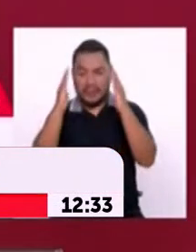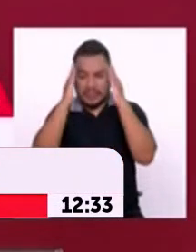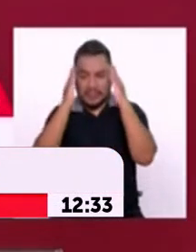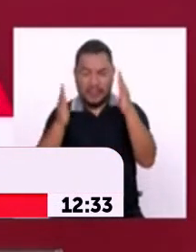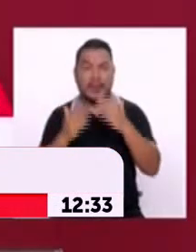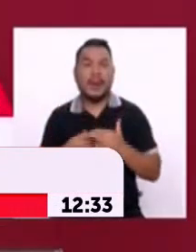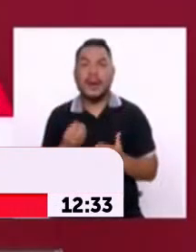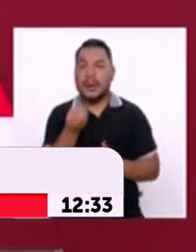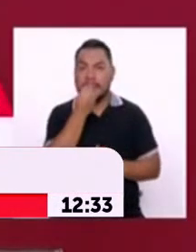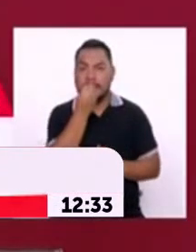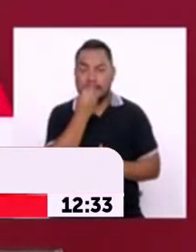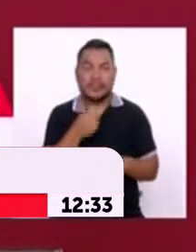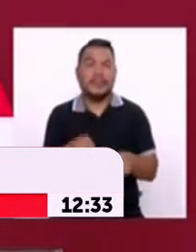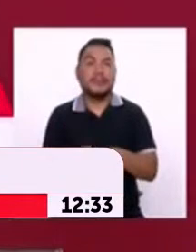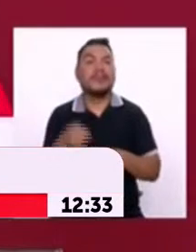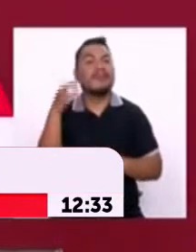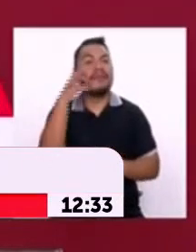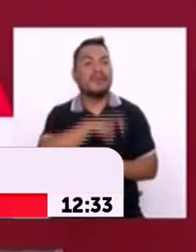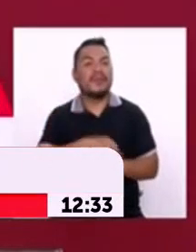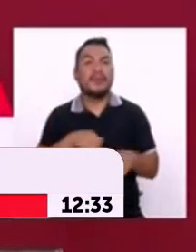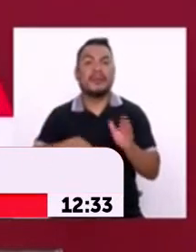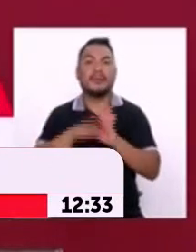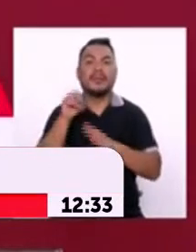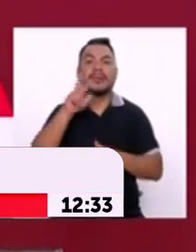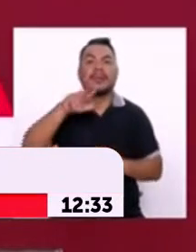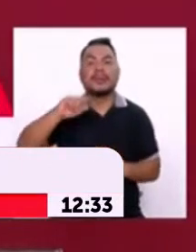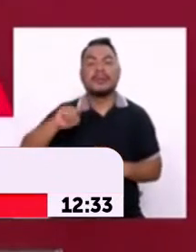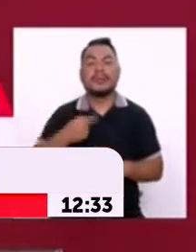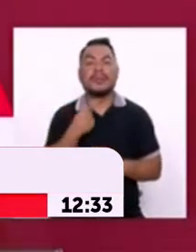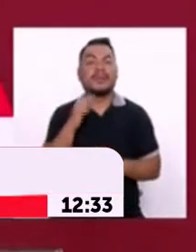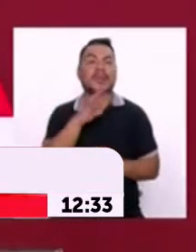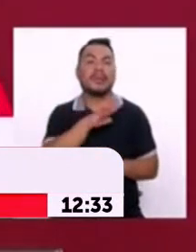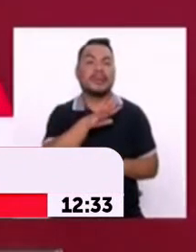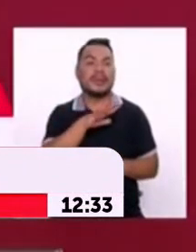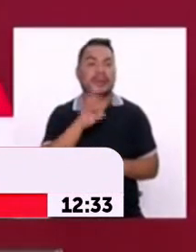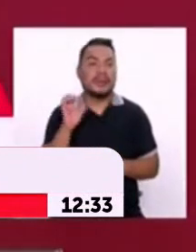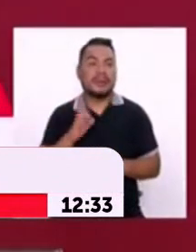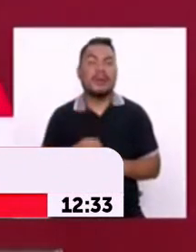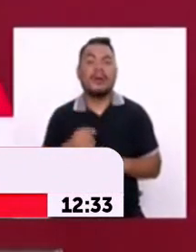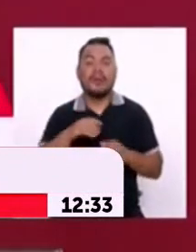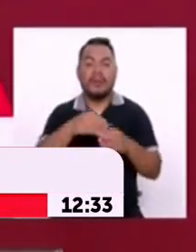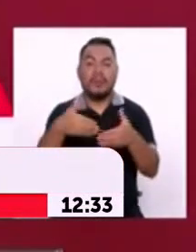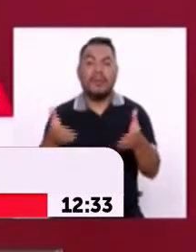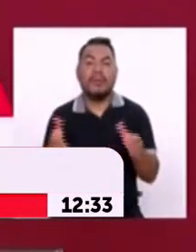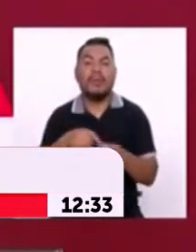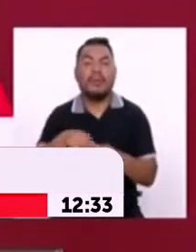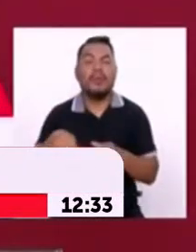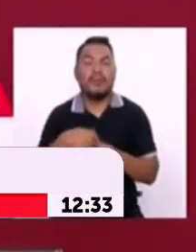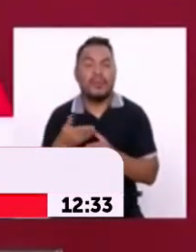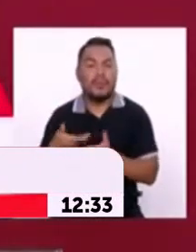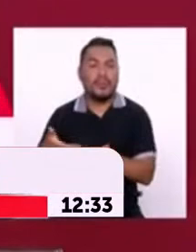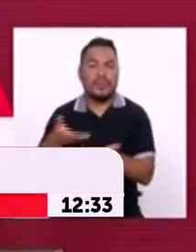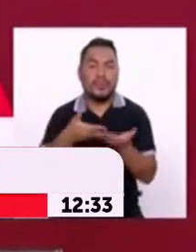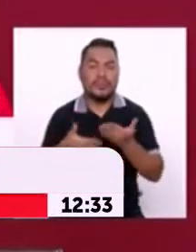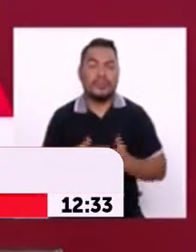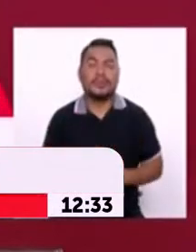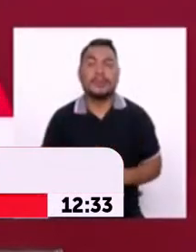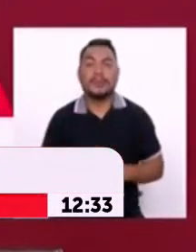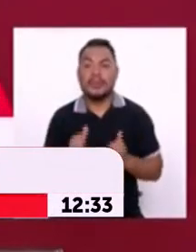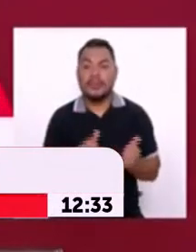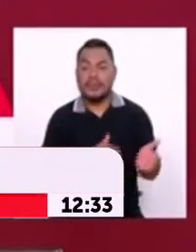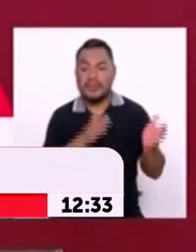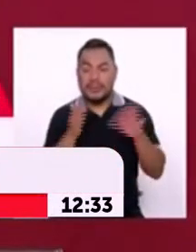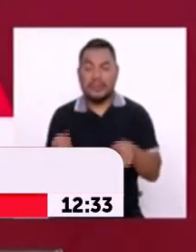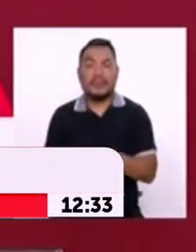la atención alimentaria en favor de más de 3.500 ollas comunes. De